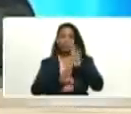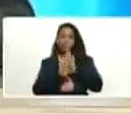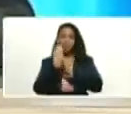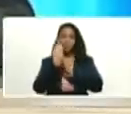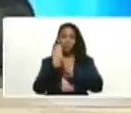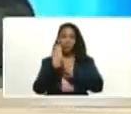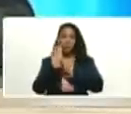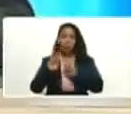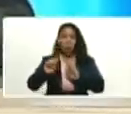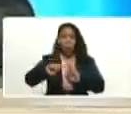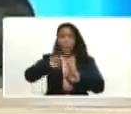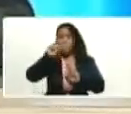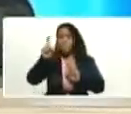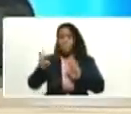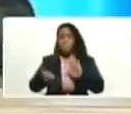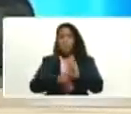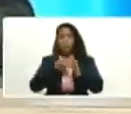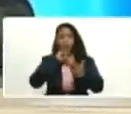que fue redactado.